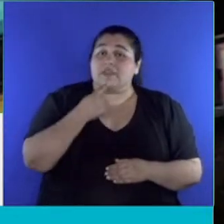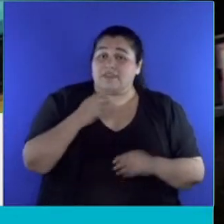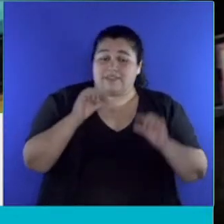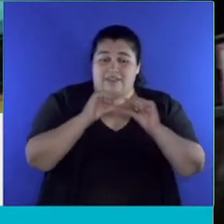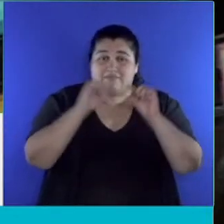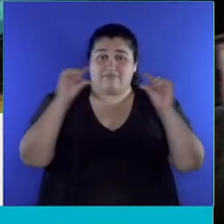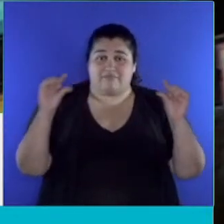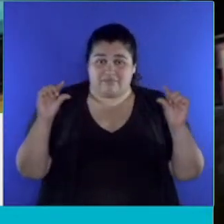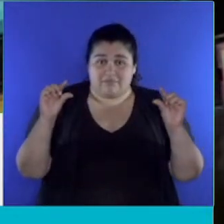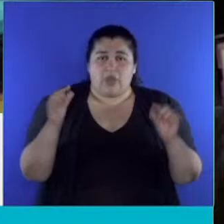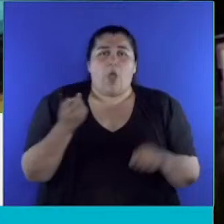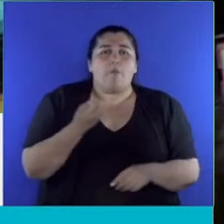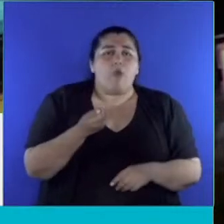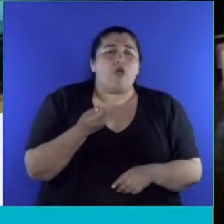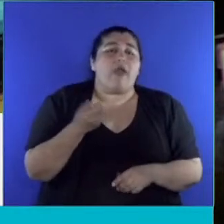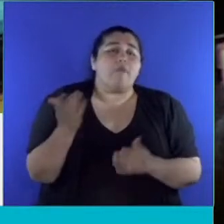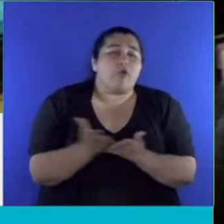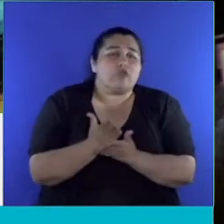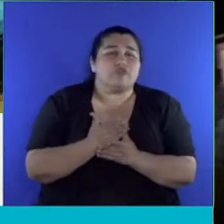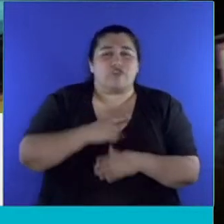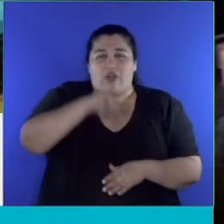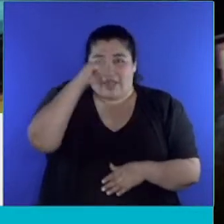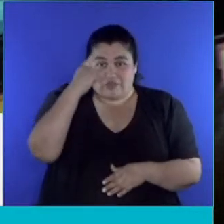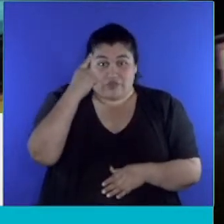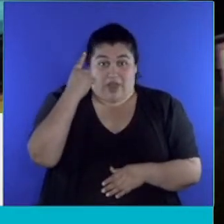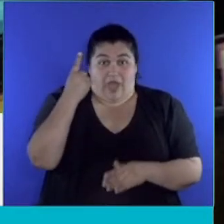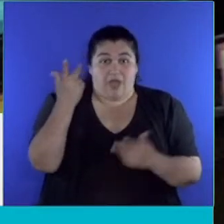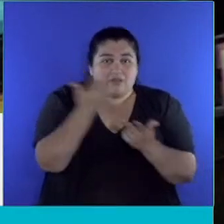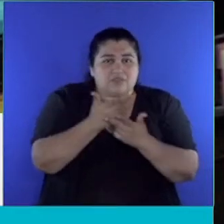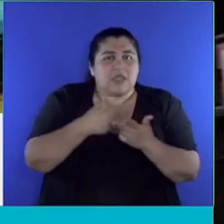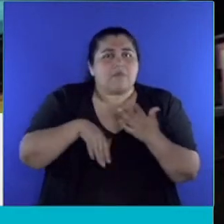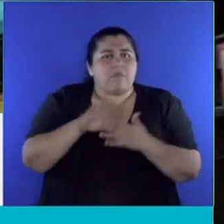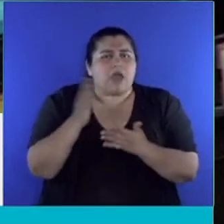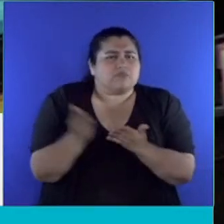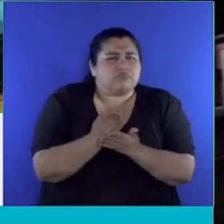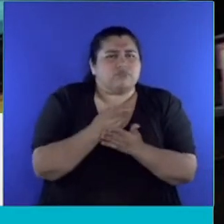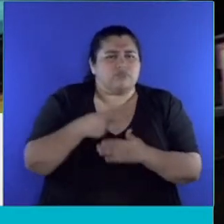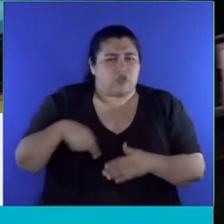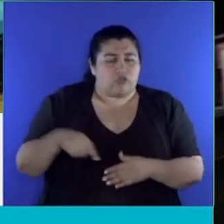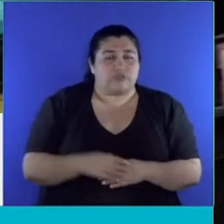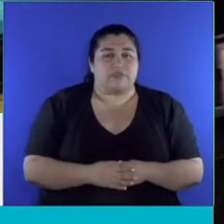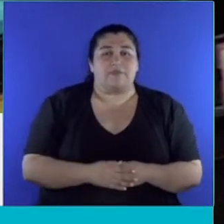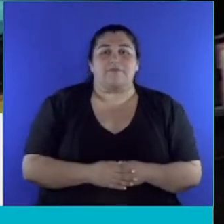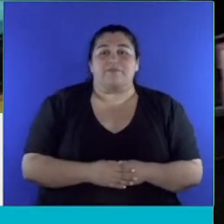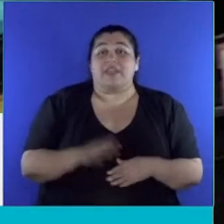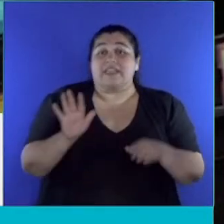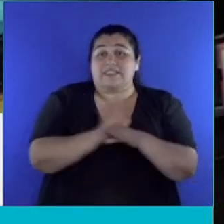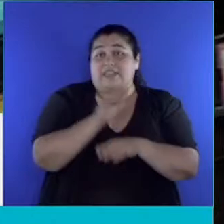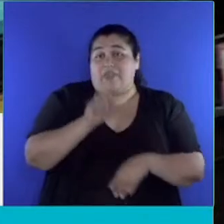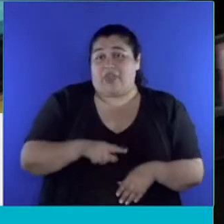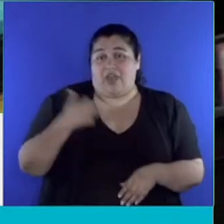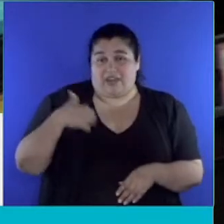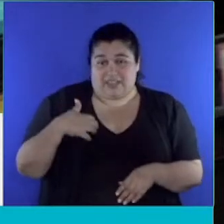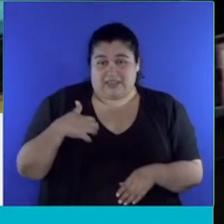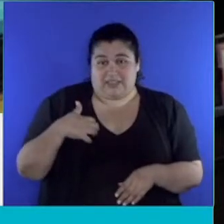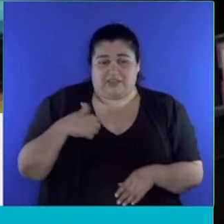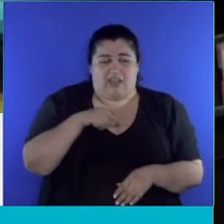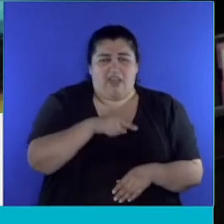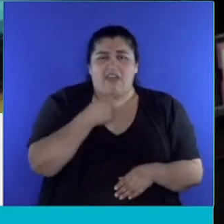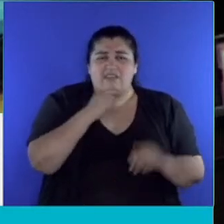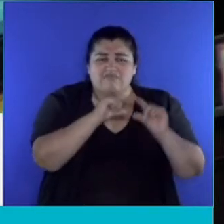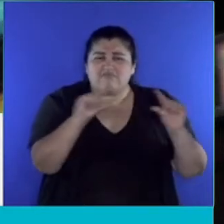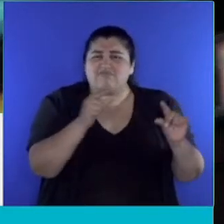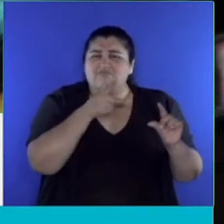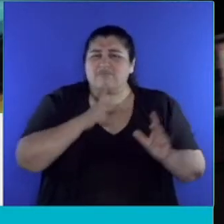titula Poca producción nacional y una baja histórica en el consumo. El complejo panorama del cine en la Argentina. ¿Qué es lo que nos está diciendo el